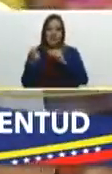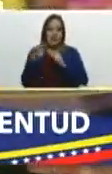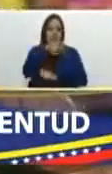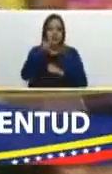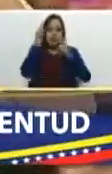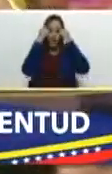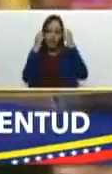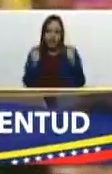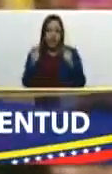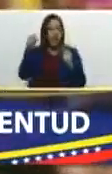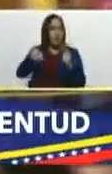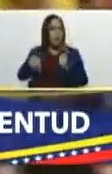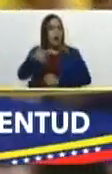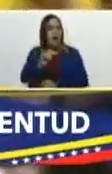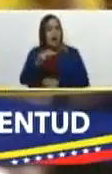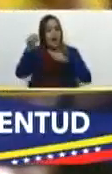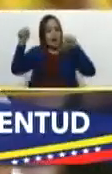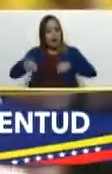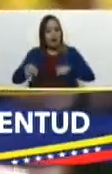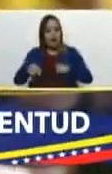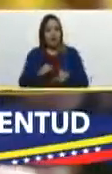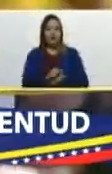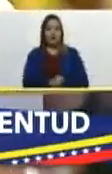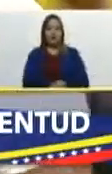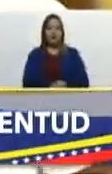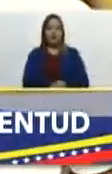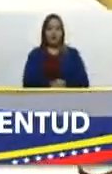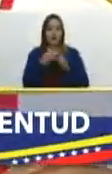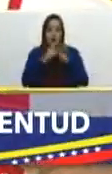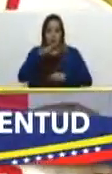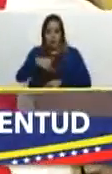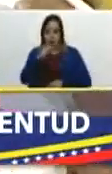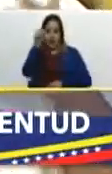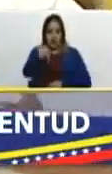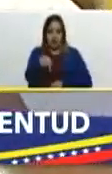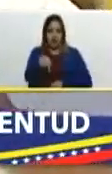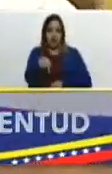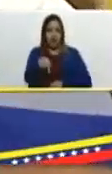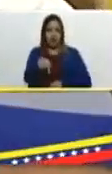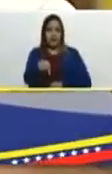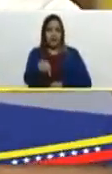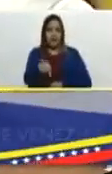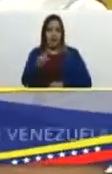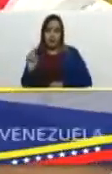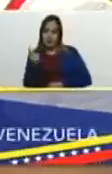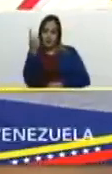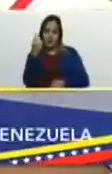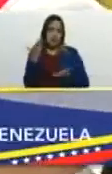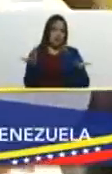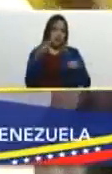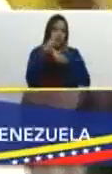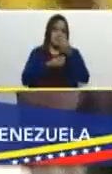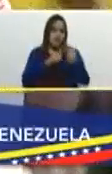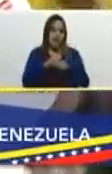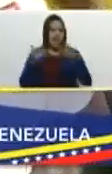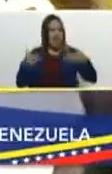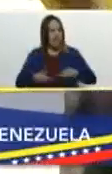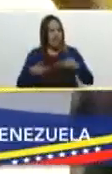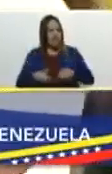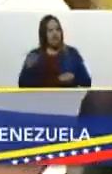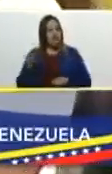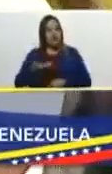especialistas, hoy estamos acá. Pero para estar acá, representó primero que nada un esfuerzo